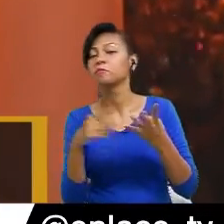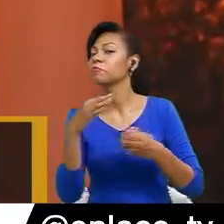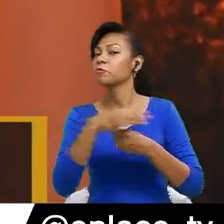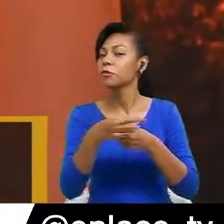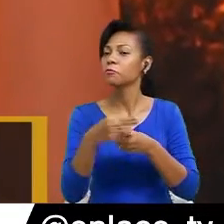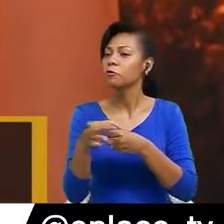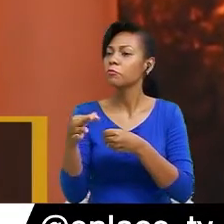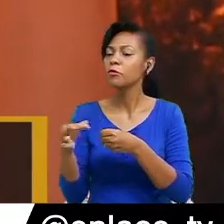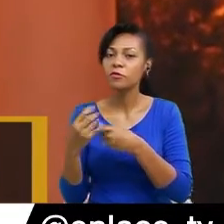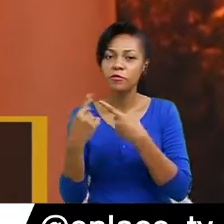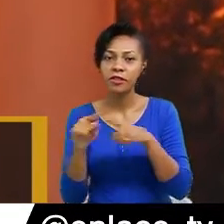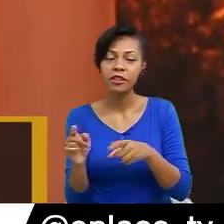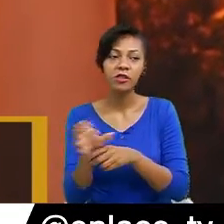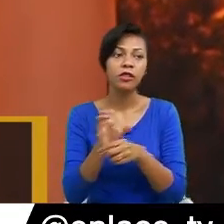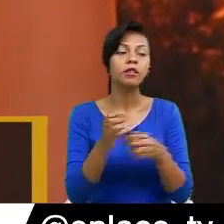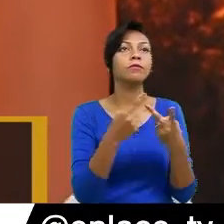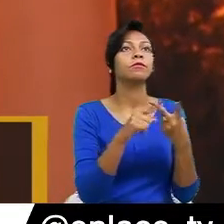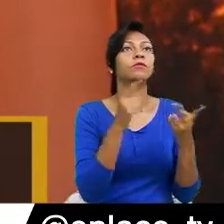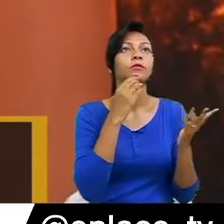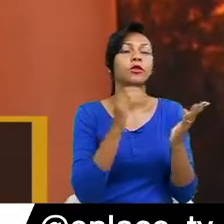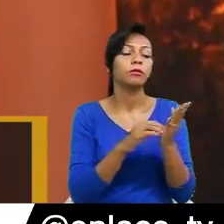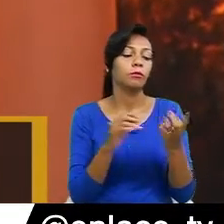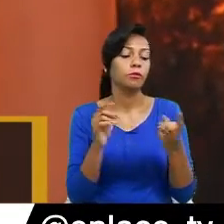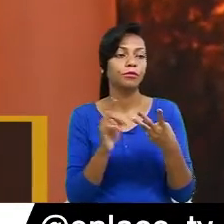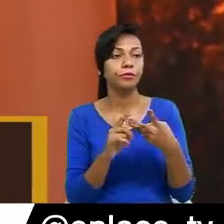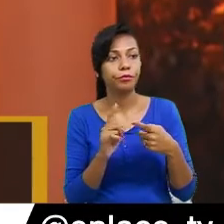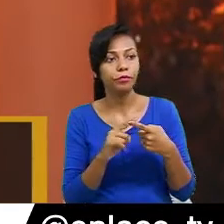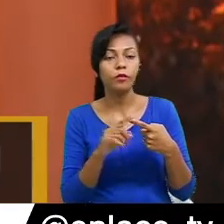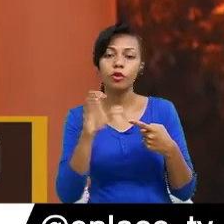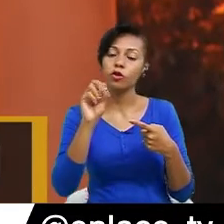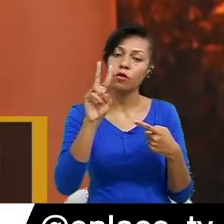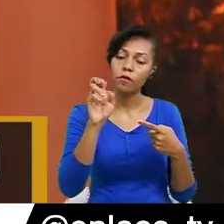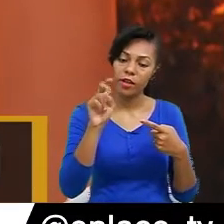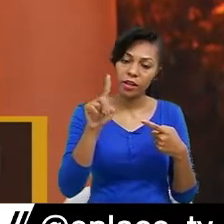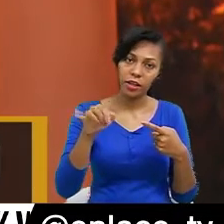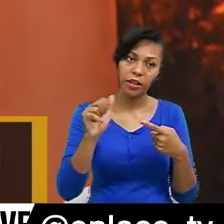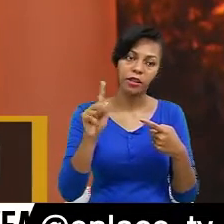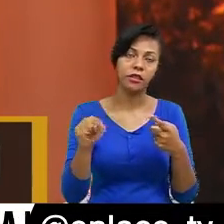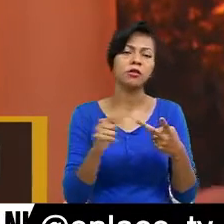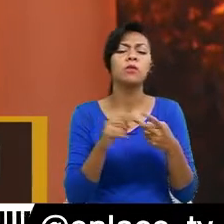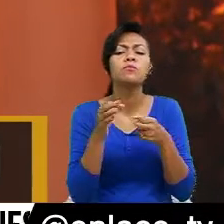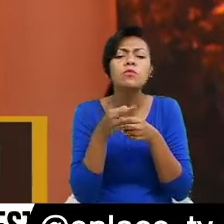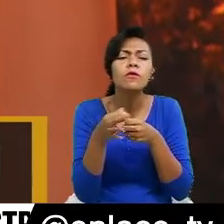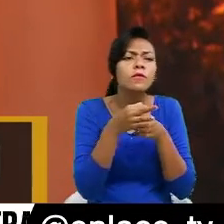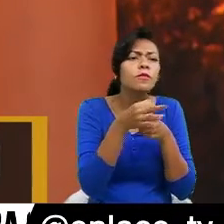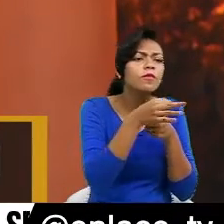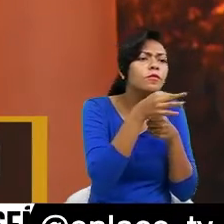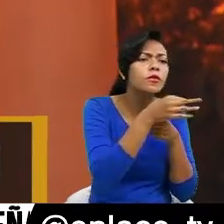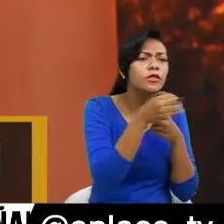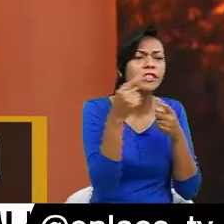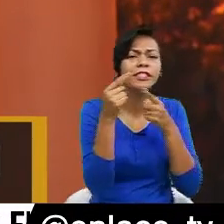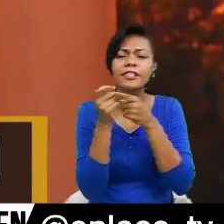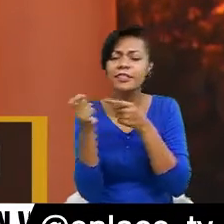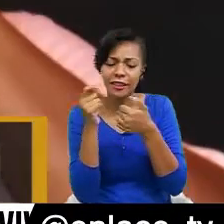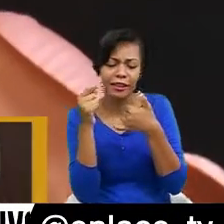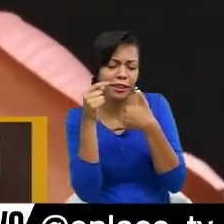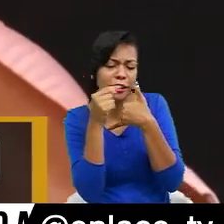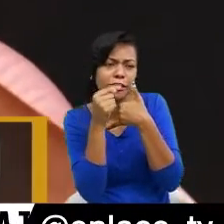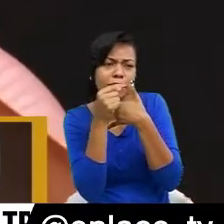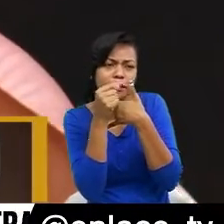Colombia, en Sucre, está Ovejas, todos esos pueblos aledaños de la sabana participan en ese